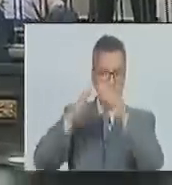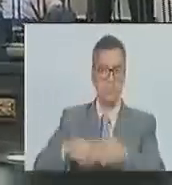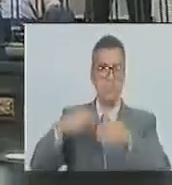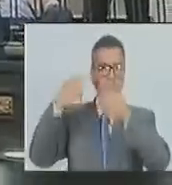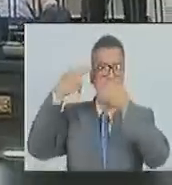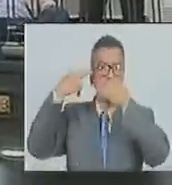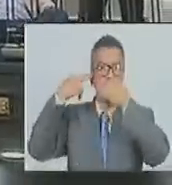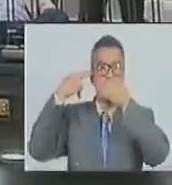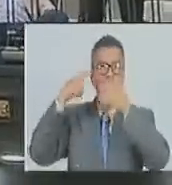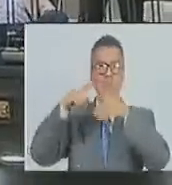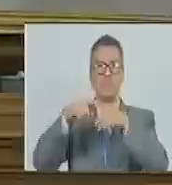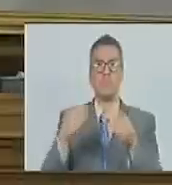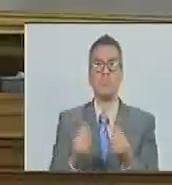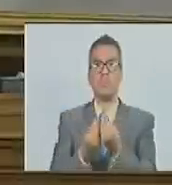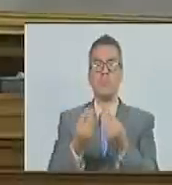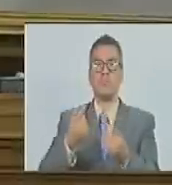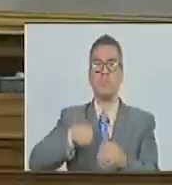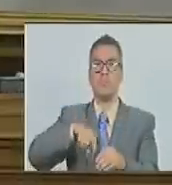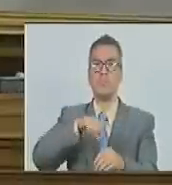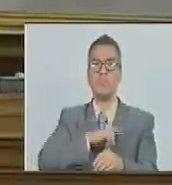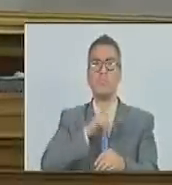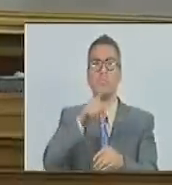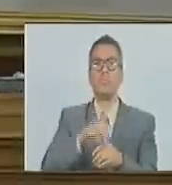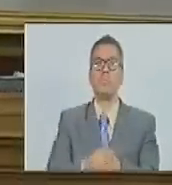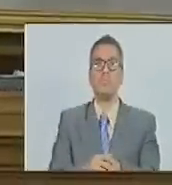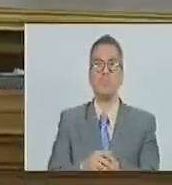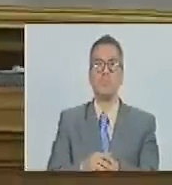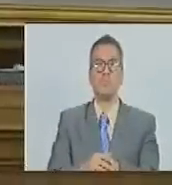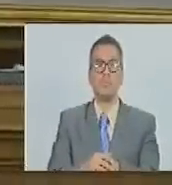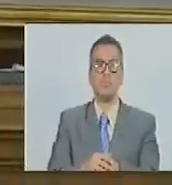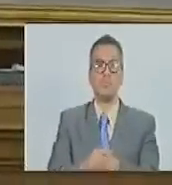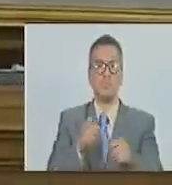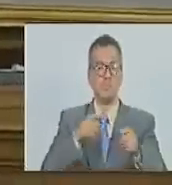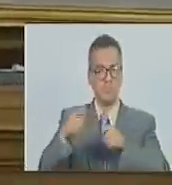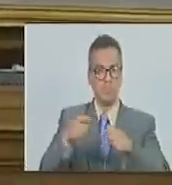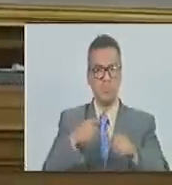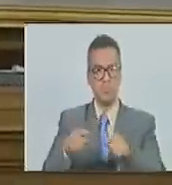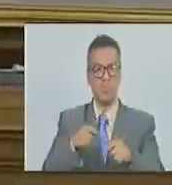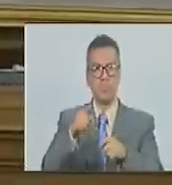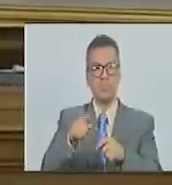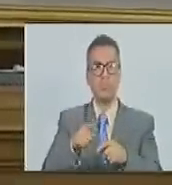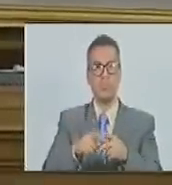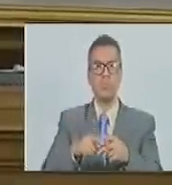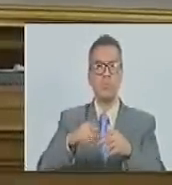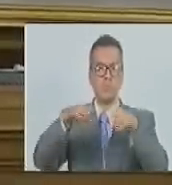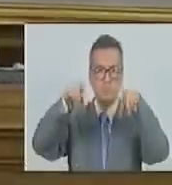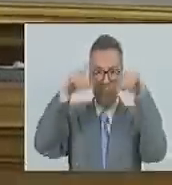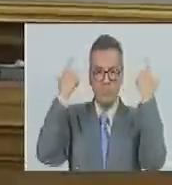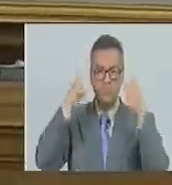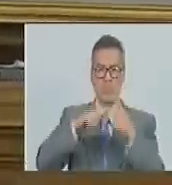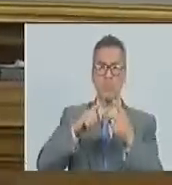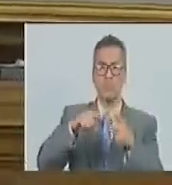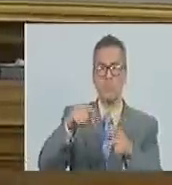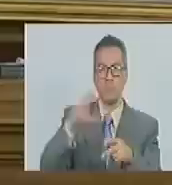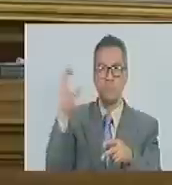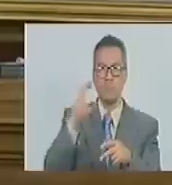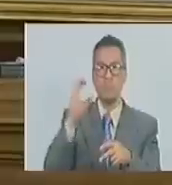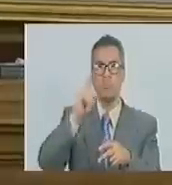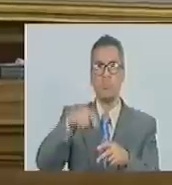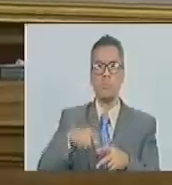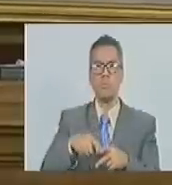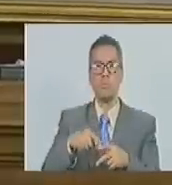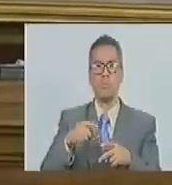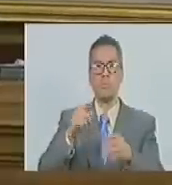secuestrado, están con nosotros y han estado en actividades en el estado de La Guaira, aquí en Caracas,